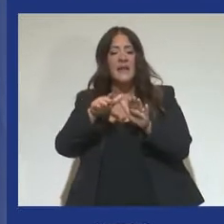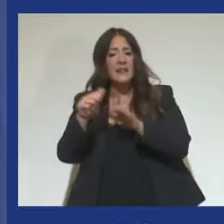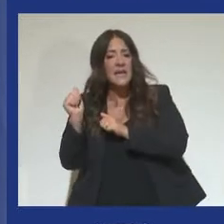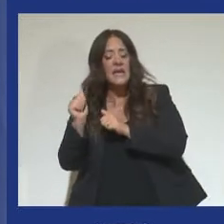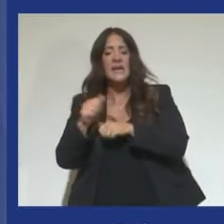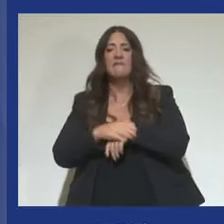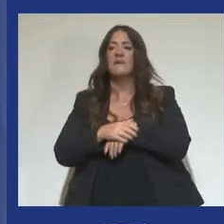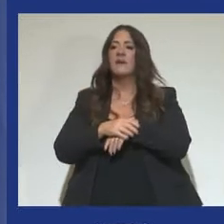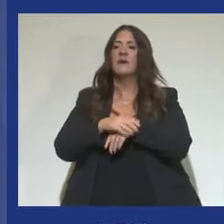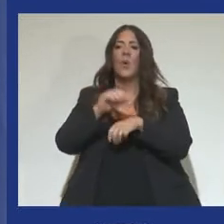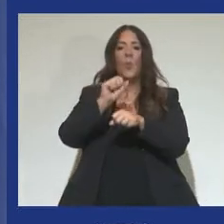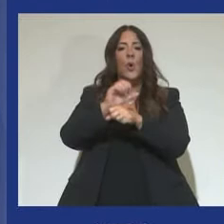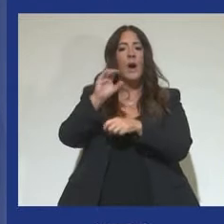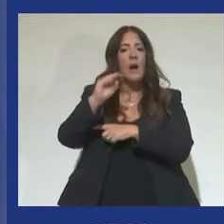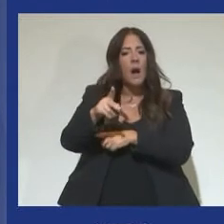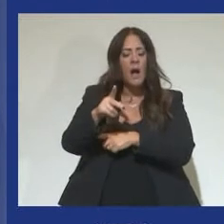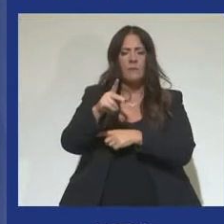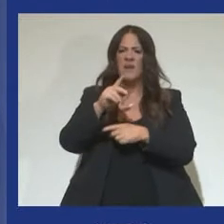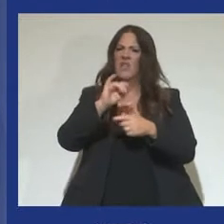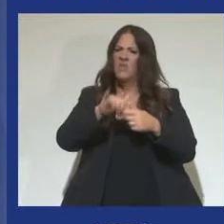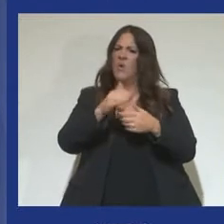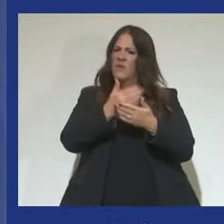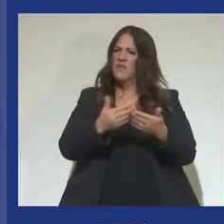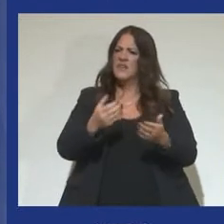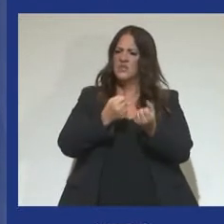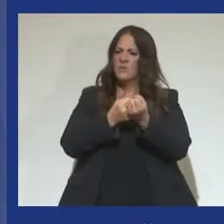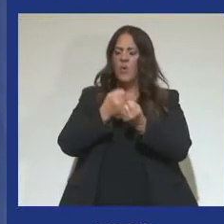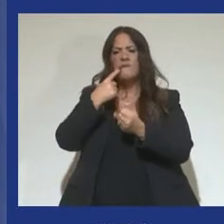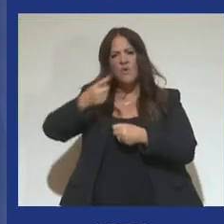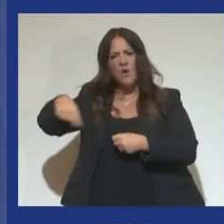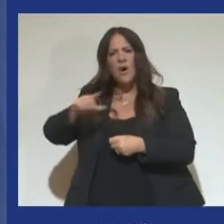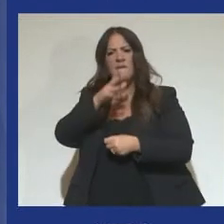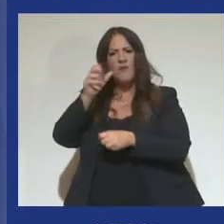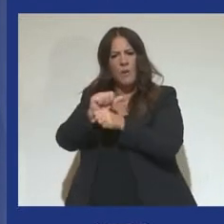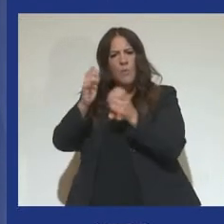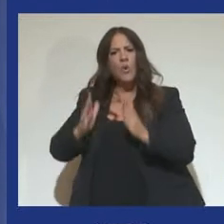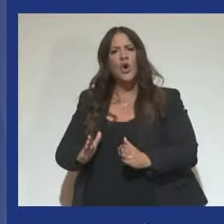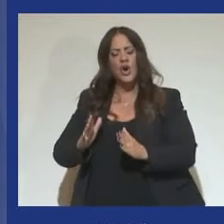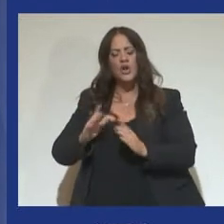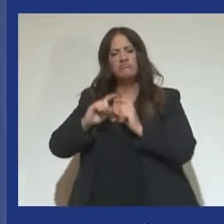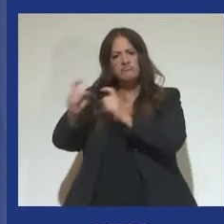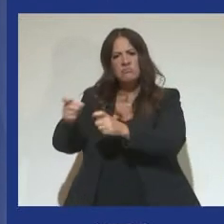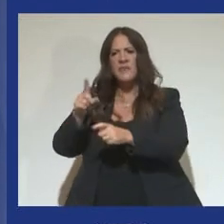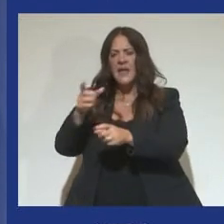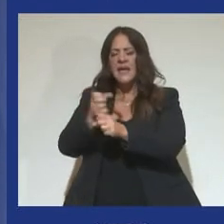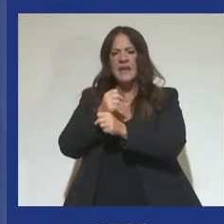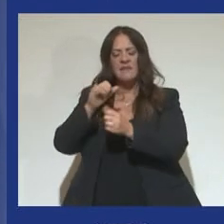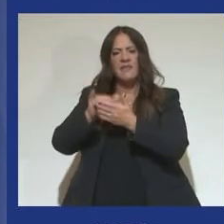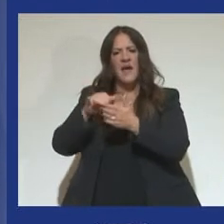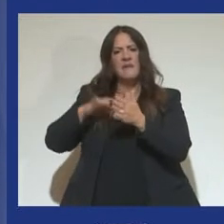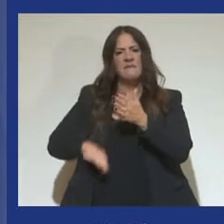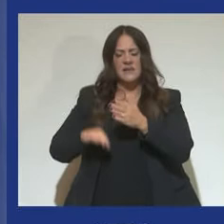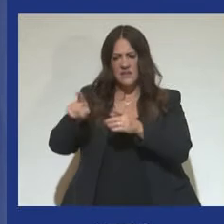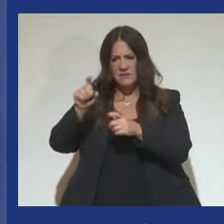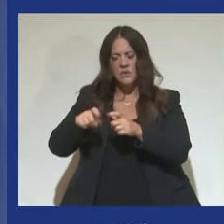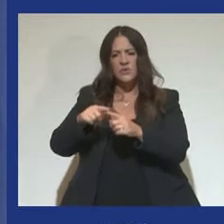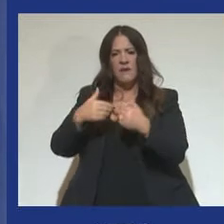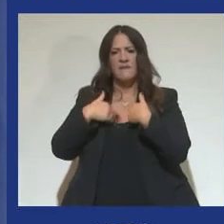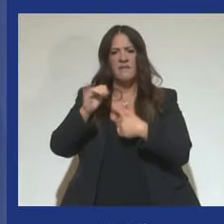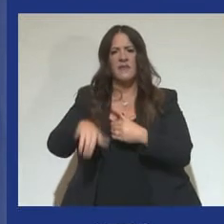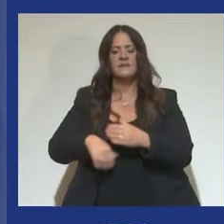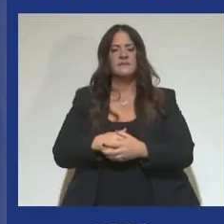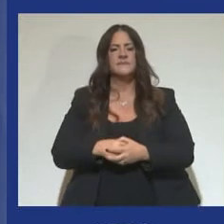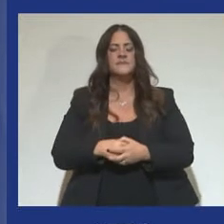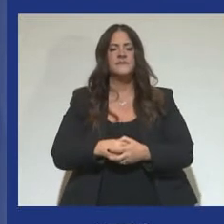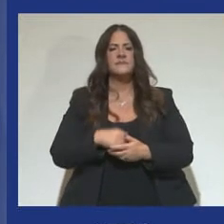pago por ausentismo otro tipo de apoyo que hemos proporcionado y se lo daremos